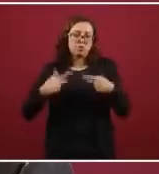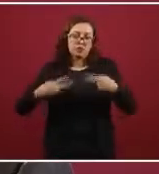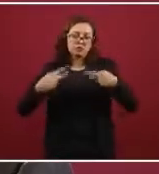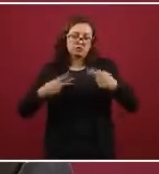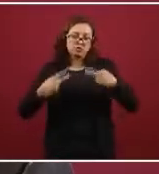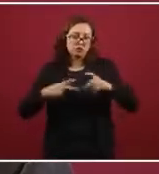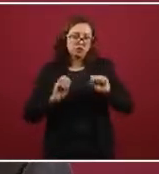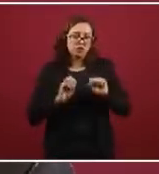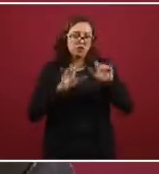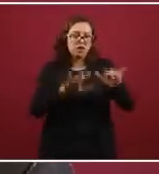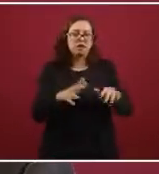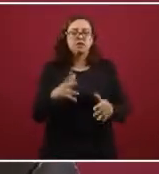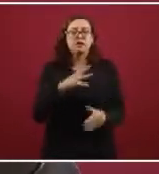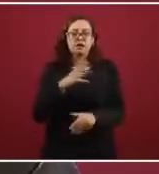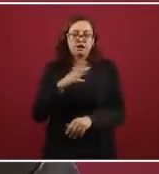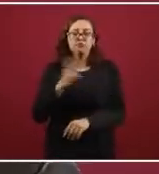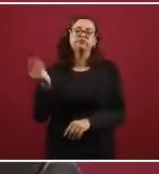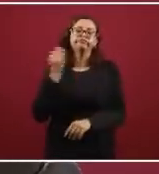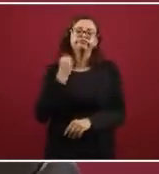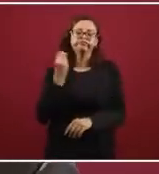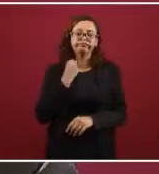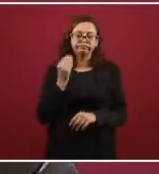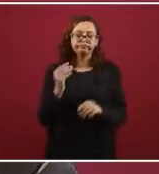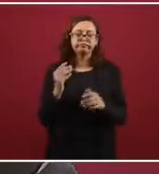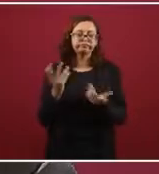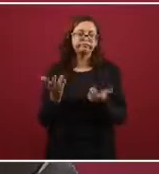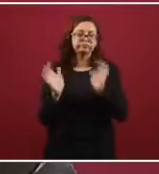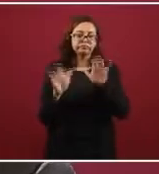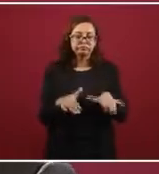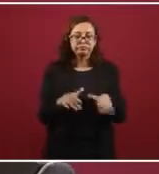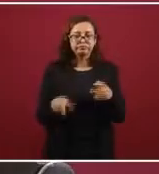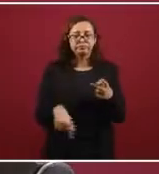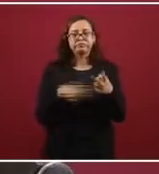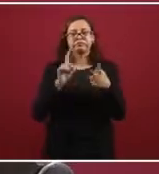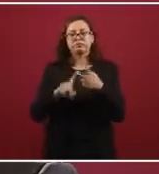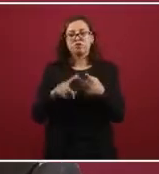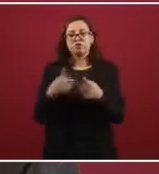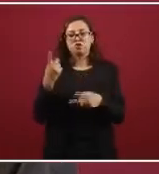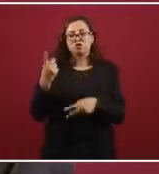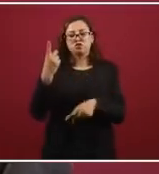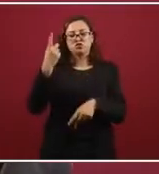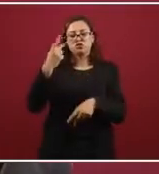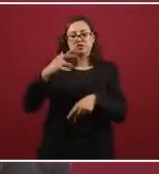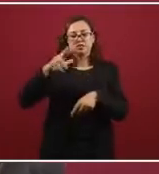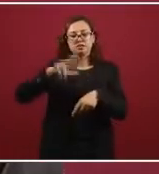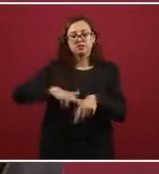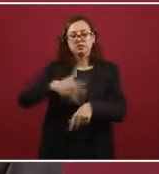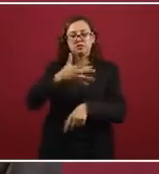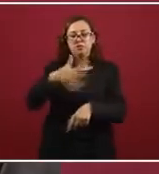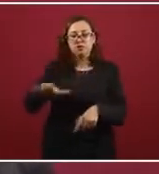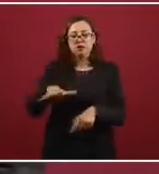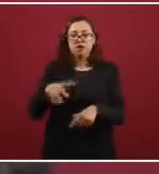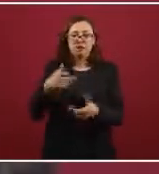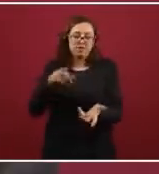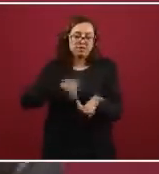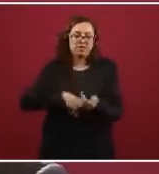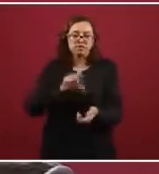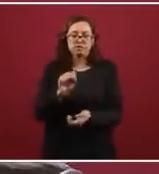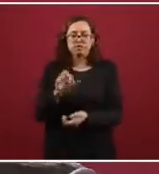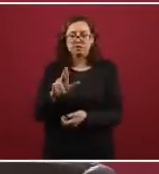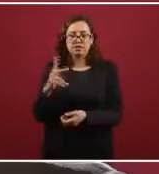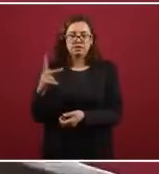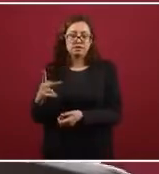una red de abogados contratada para eso, y tenemos 2 direcciones generales de la propia Secretaría prácticamente volcadas